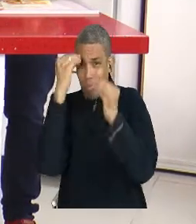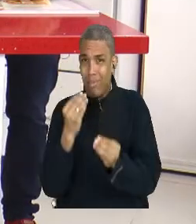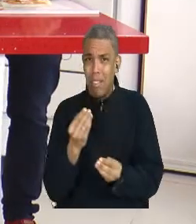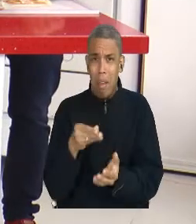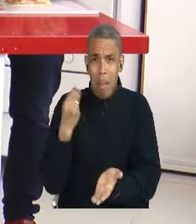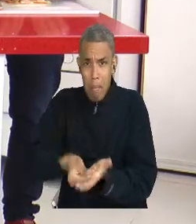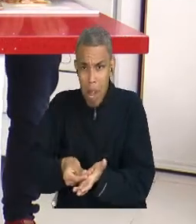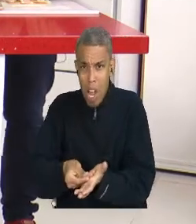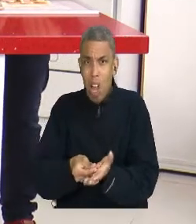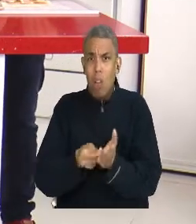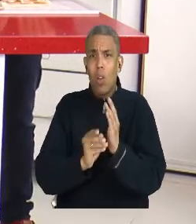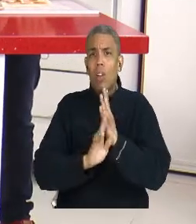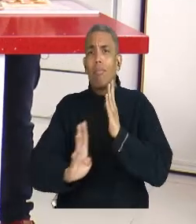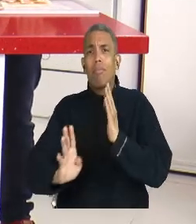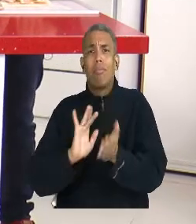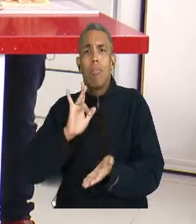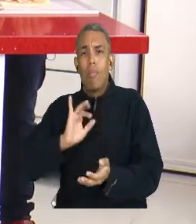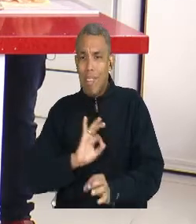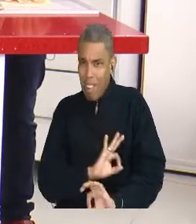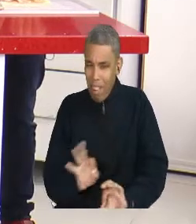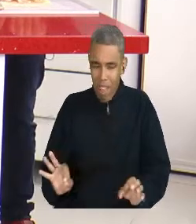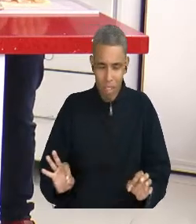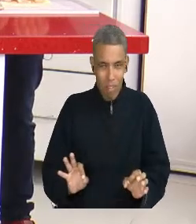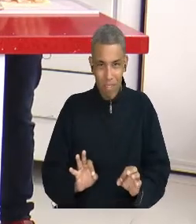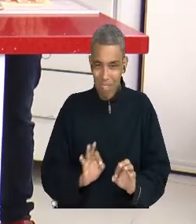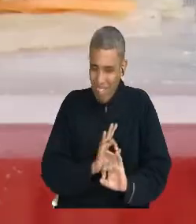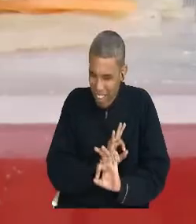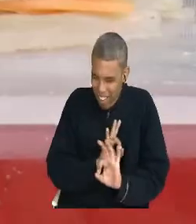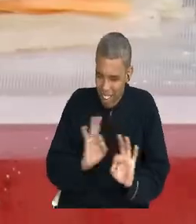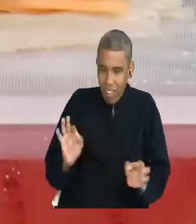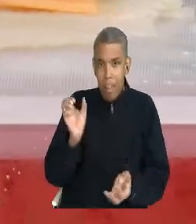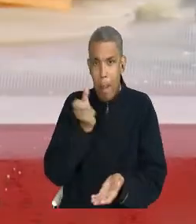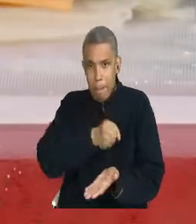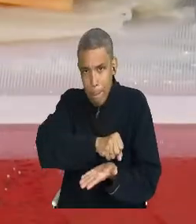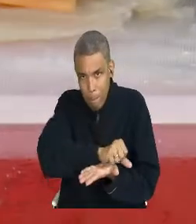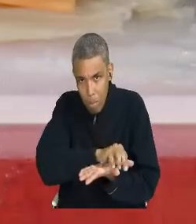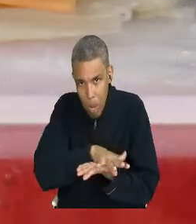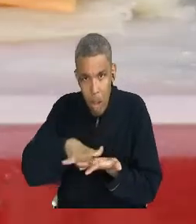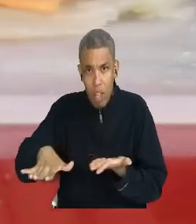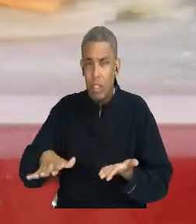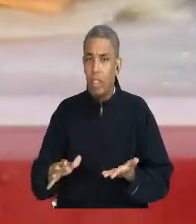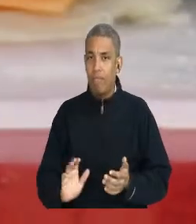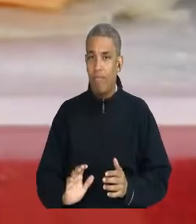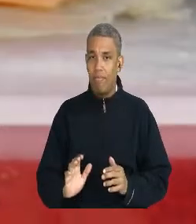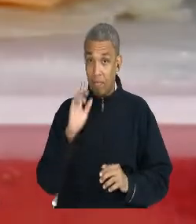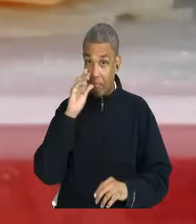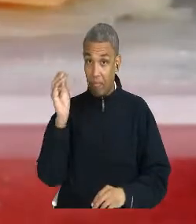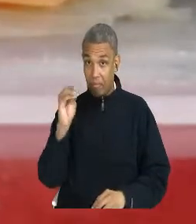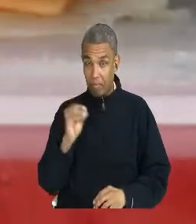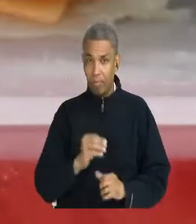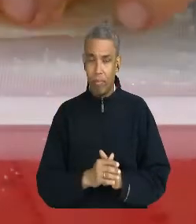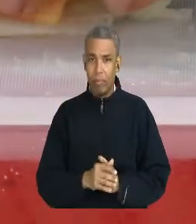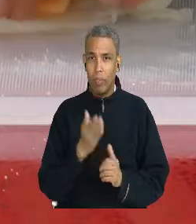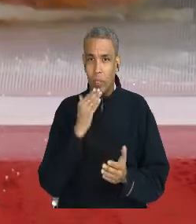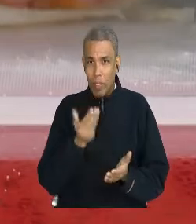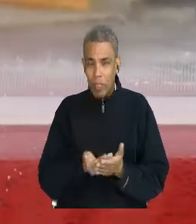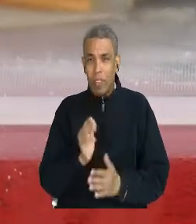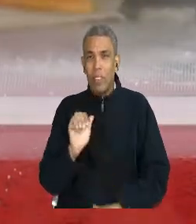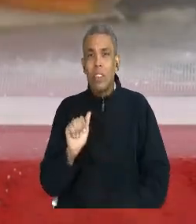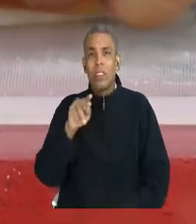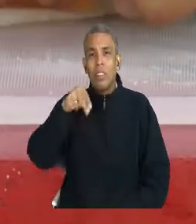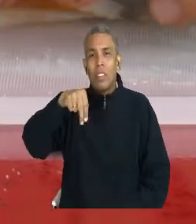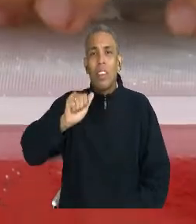hacer inversión para el presupuesto, lo pueden ir a realizar con todos los materiales incluidos gracias a Anabel en Country,